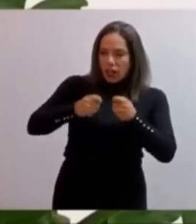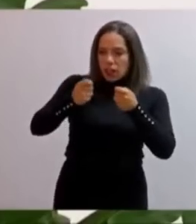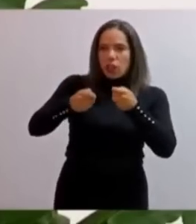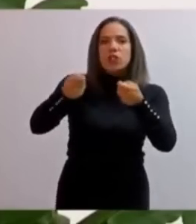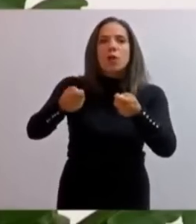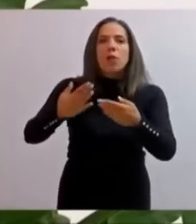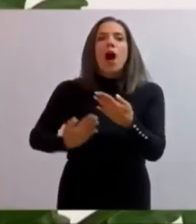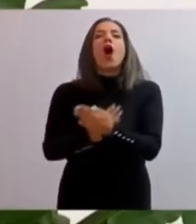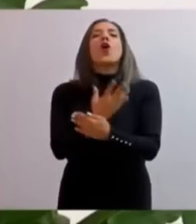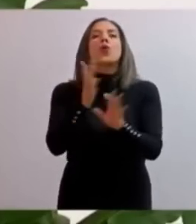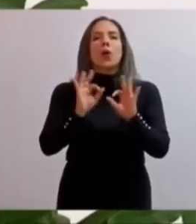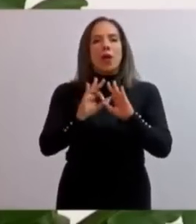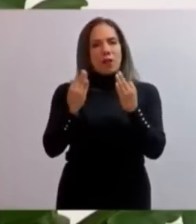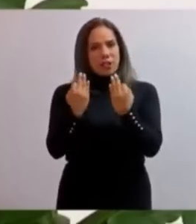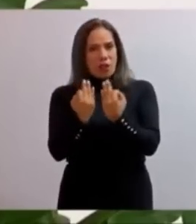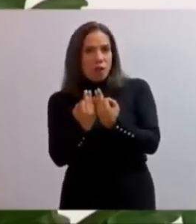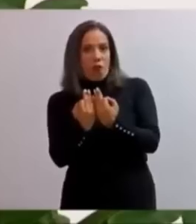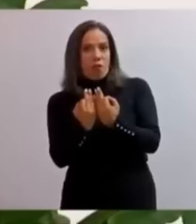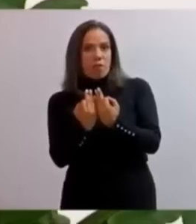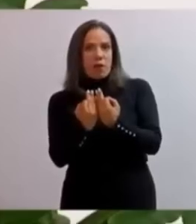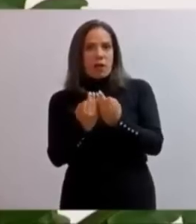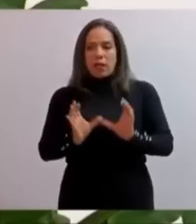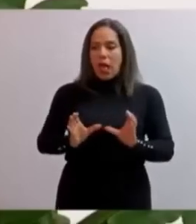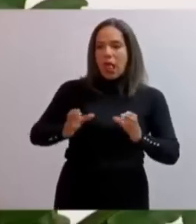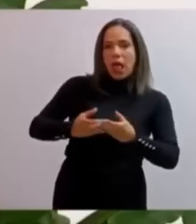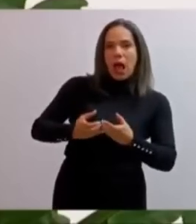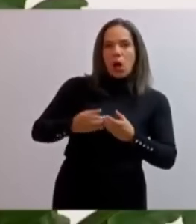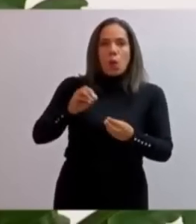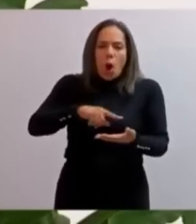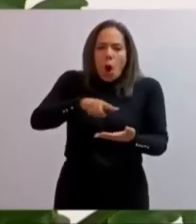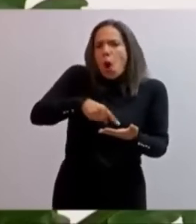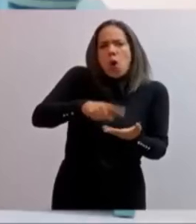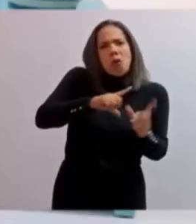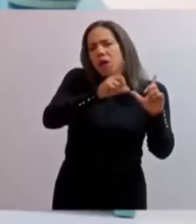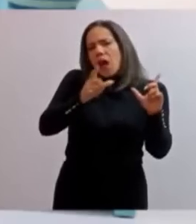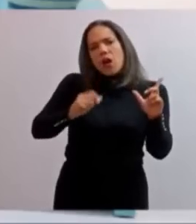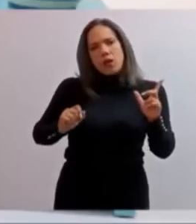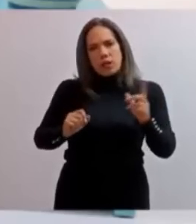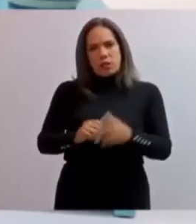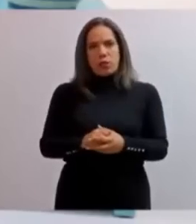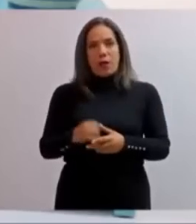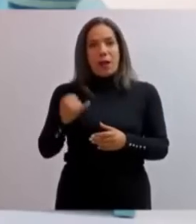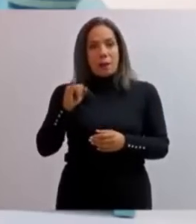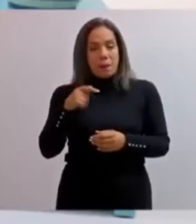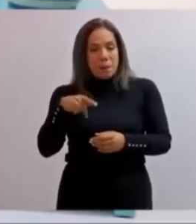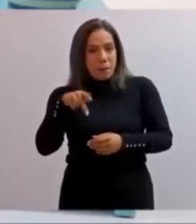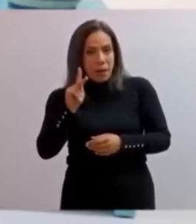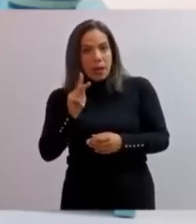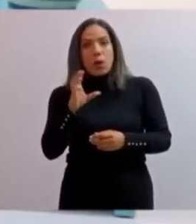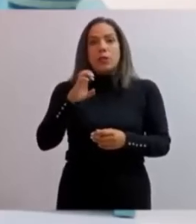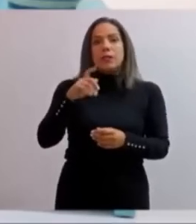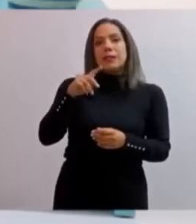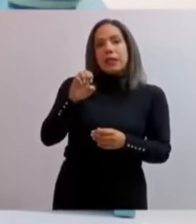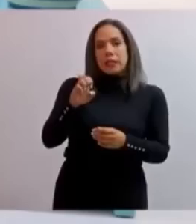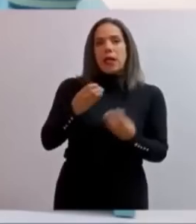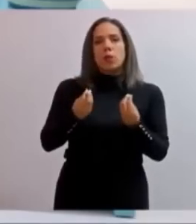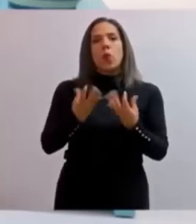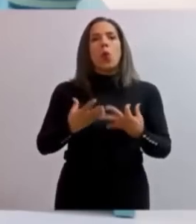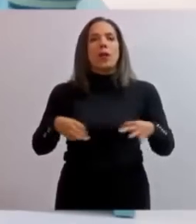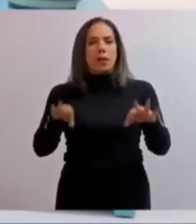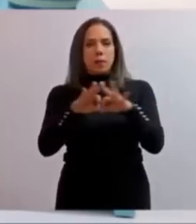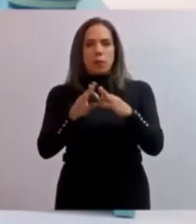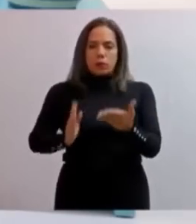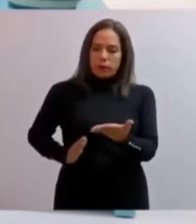innovadoras, construidas ya sea en la comunidad o en el ámbito local o nacional, para lograr que el CTE contribuya a que las